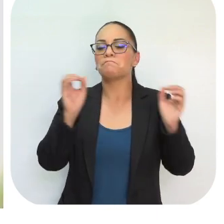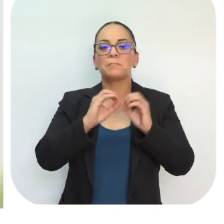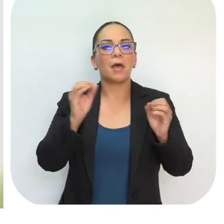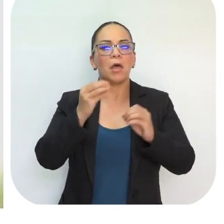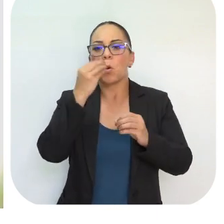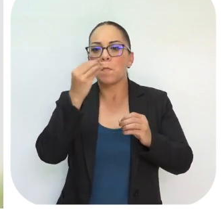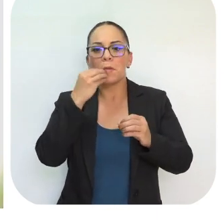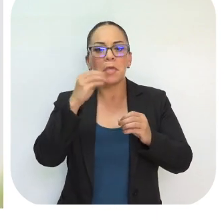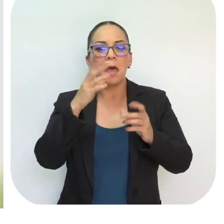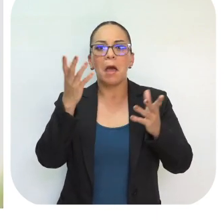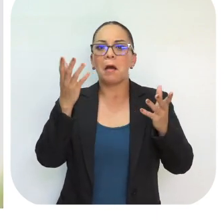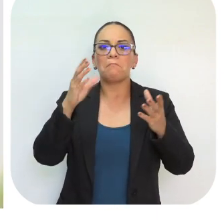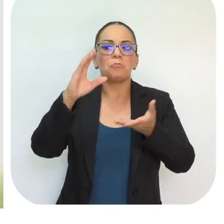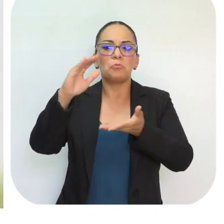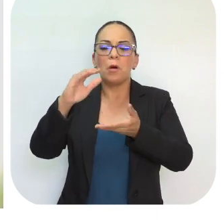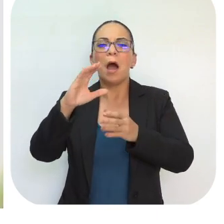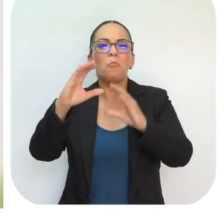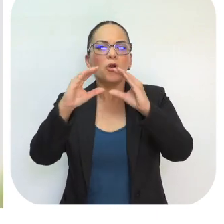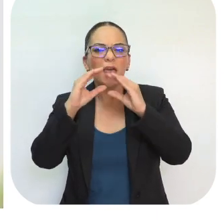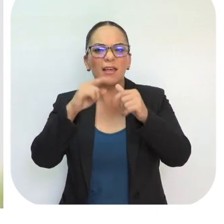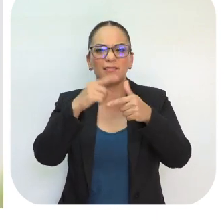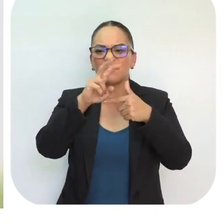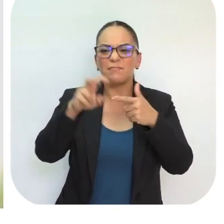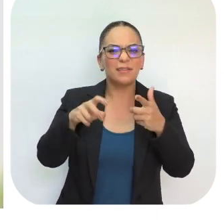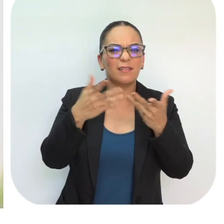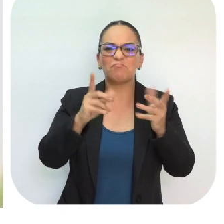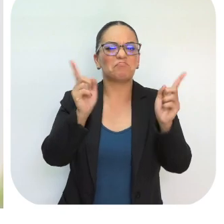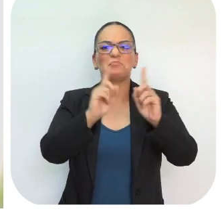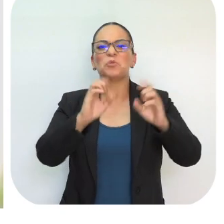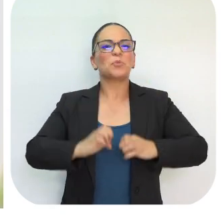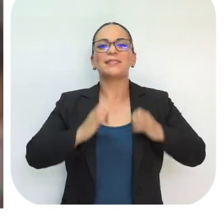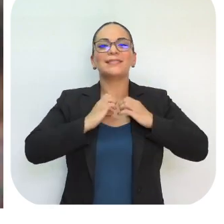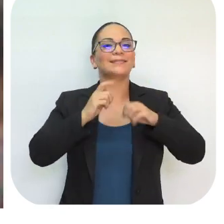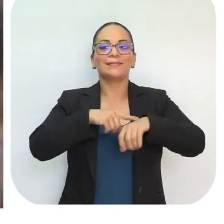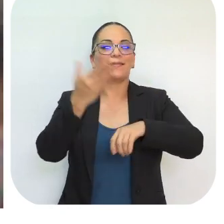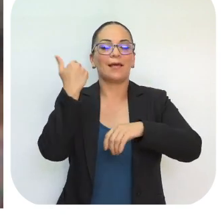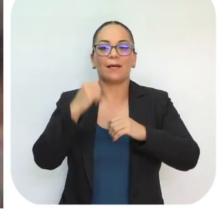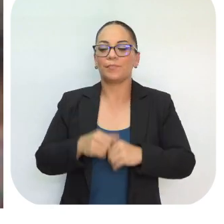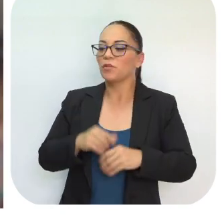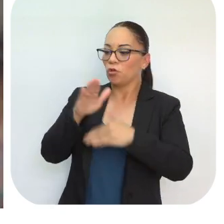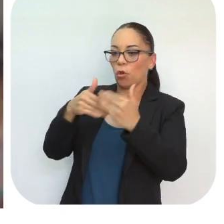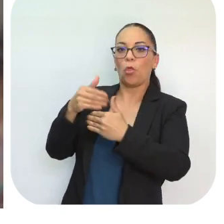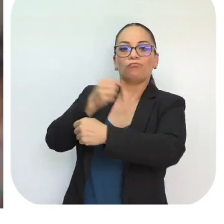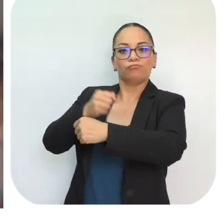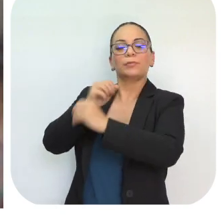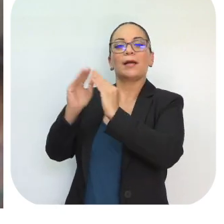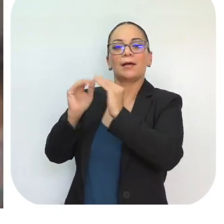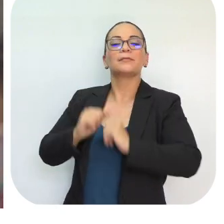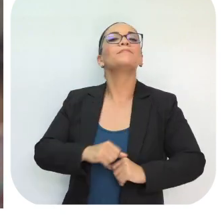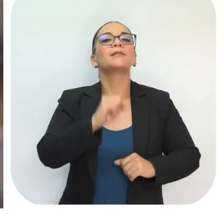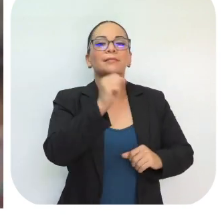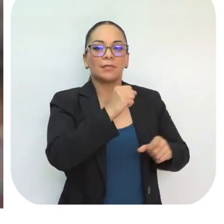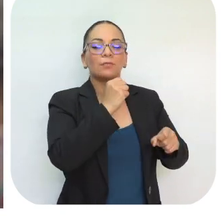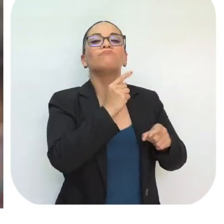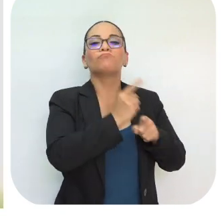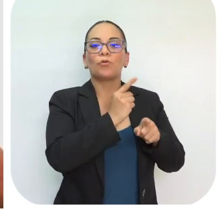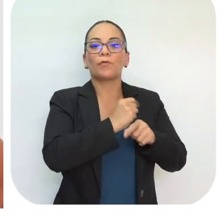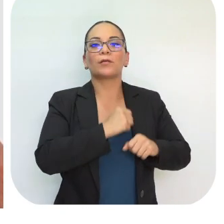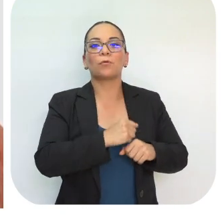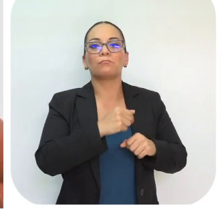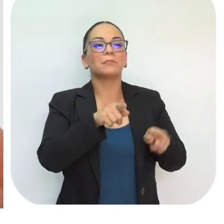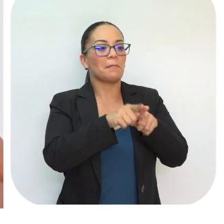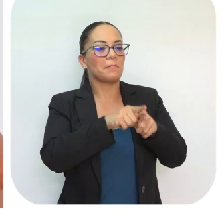chatarra. Eso no existía, eso no existía. Todo hecho en la casa. Solo el arroz, por hacía uno las